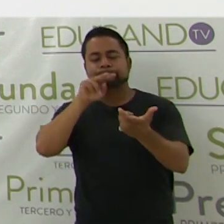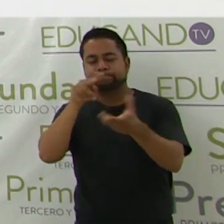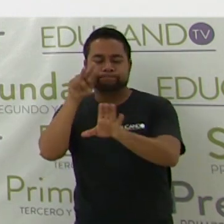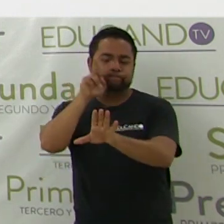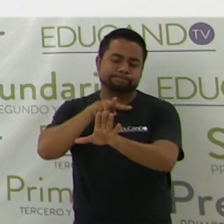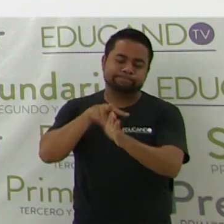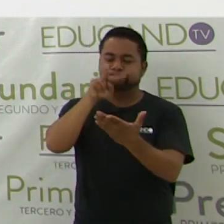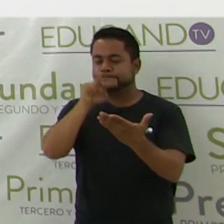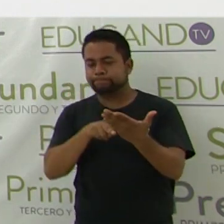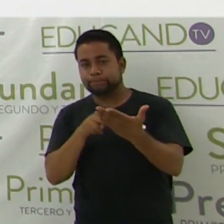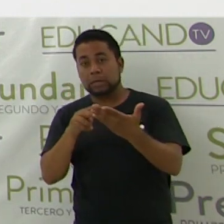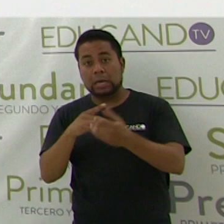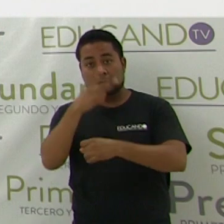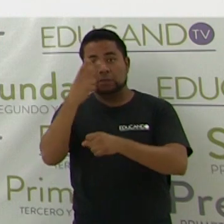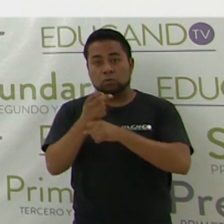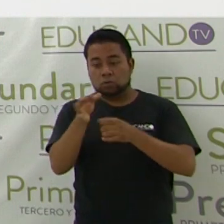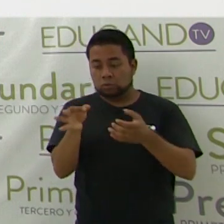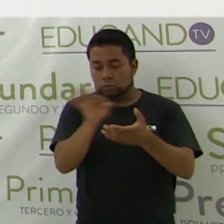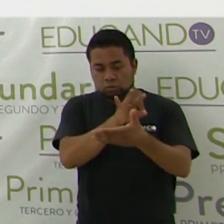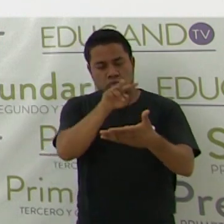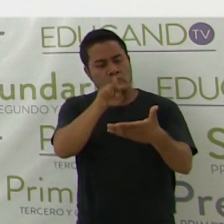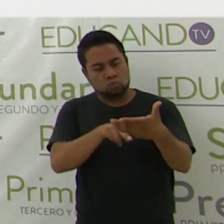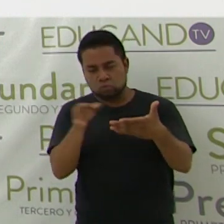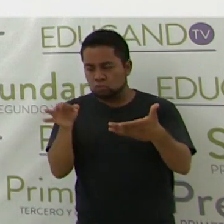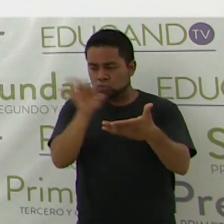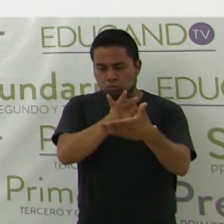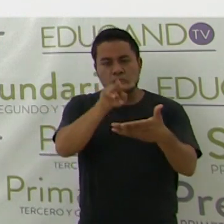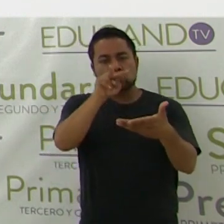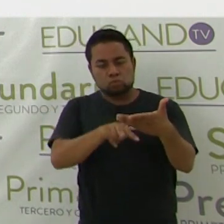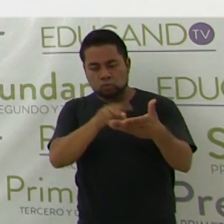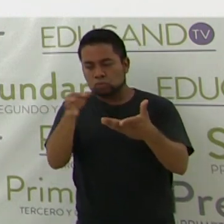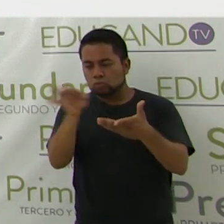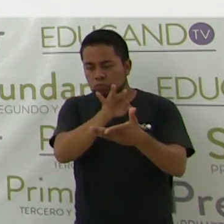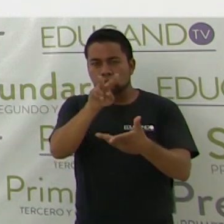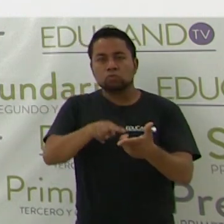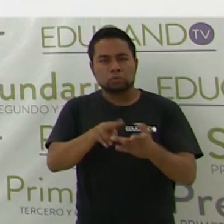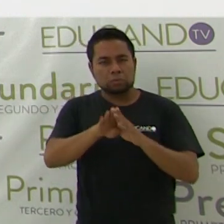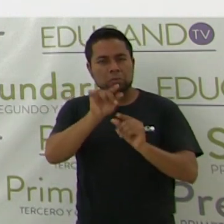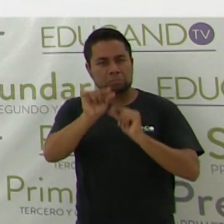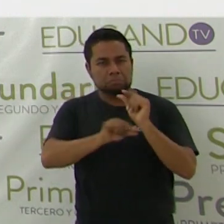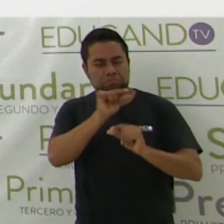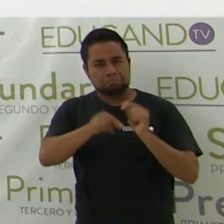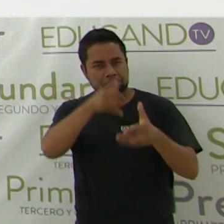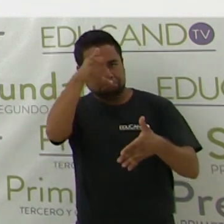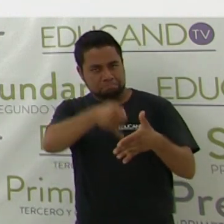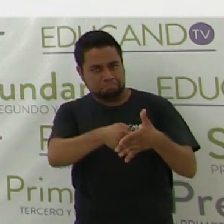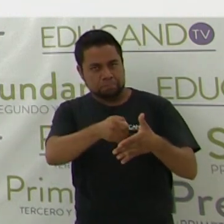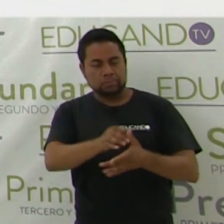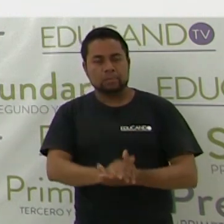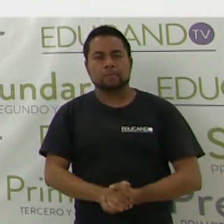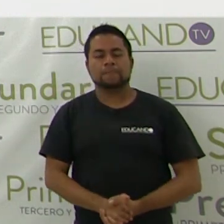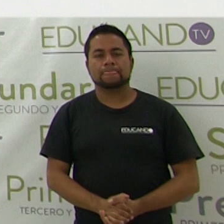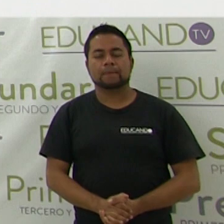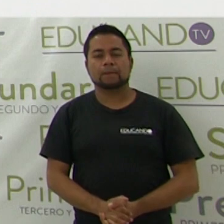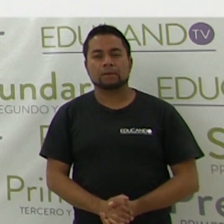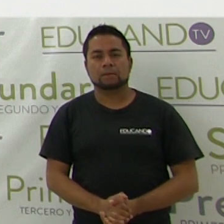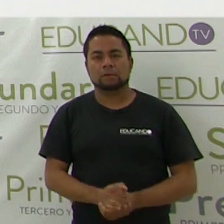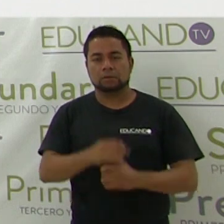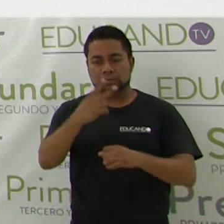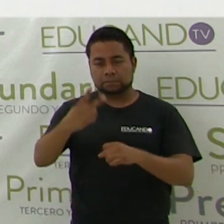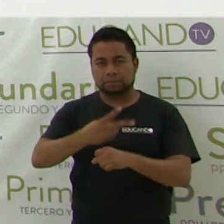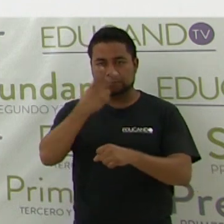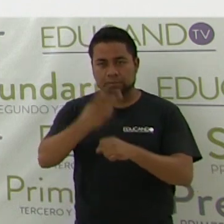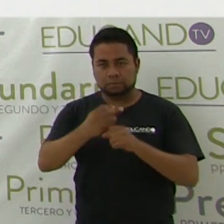y ojear detenidamente al libro. Muy bien. La segunda estrategia de